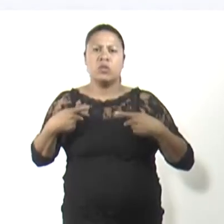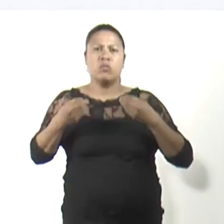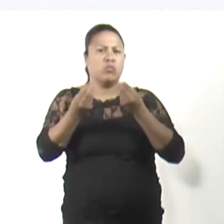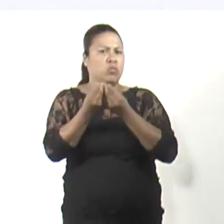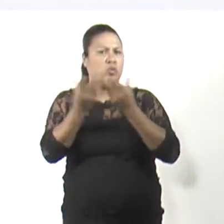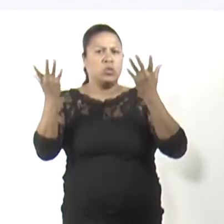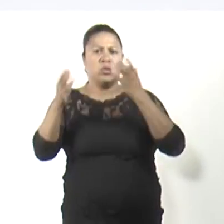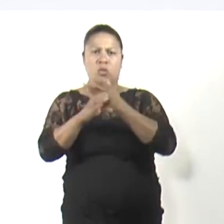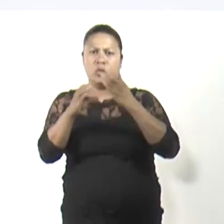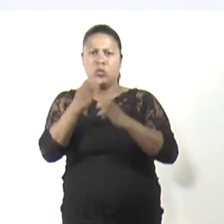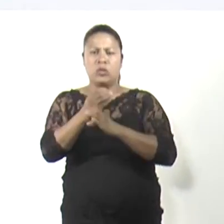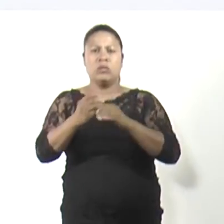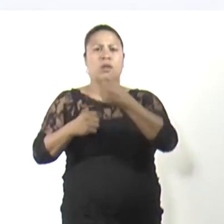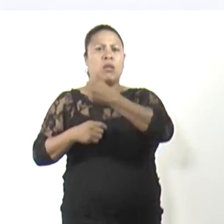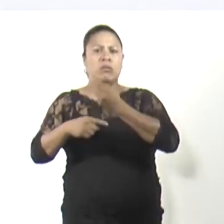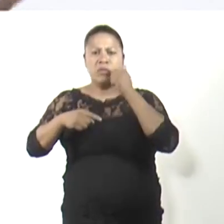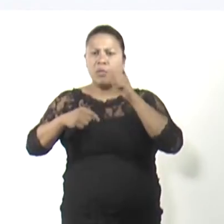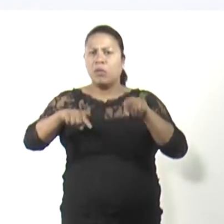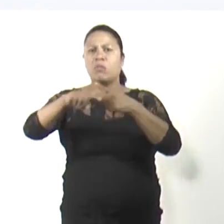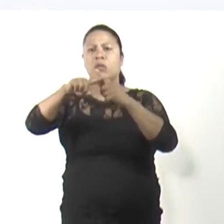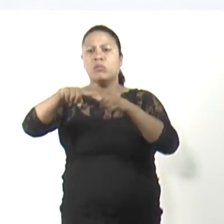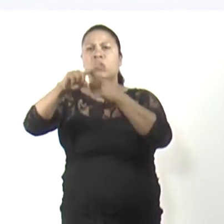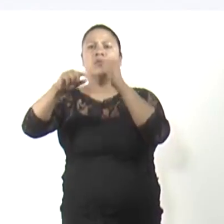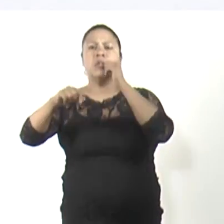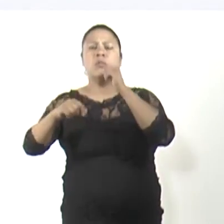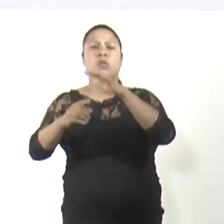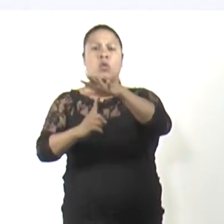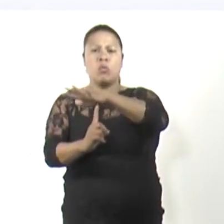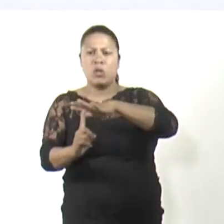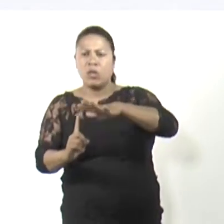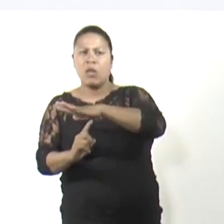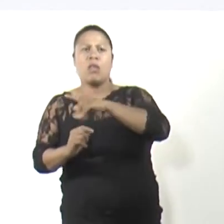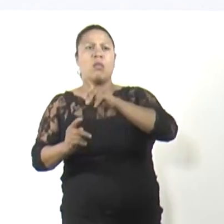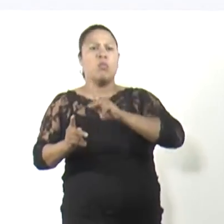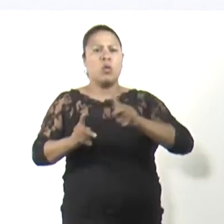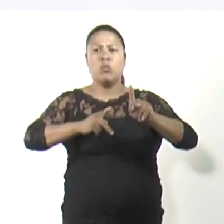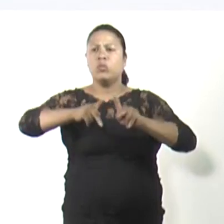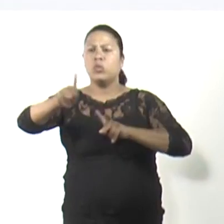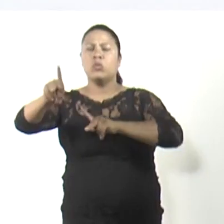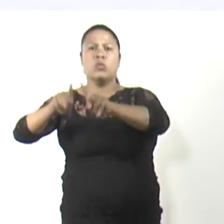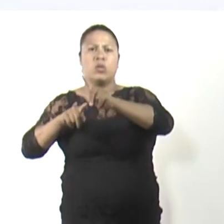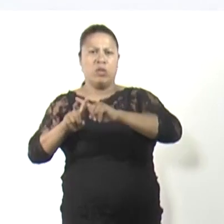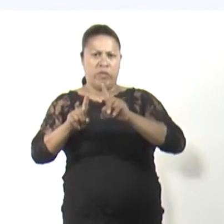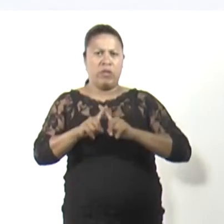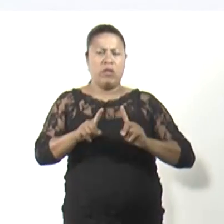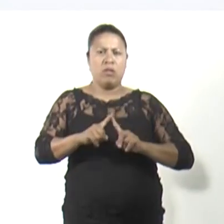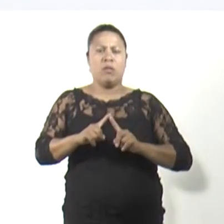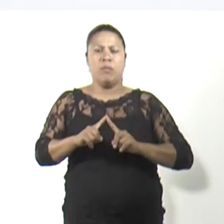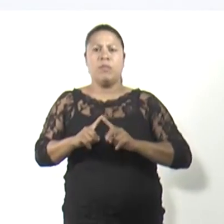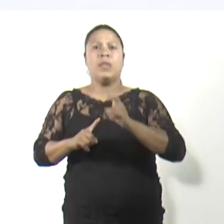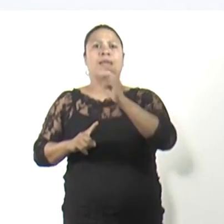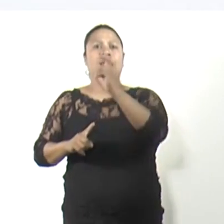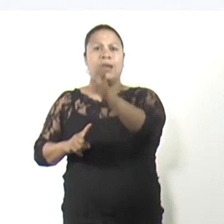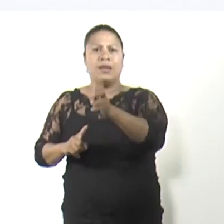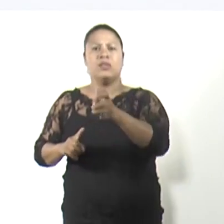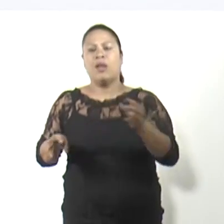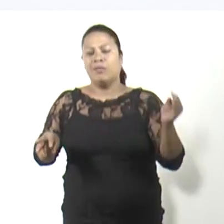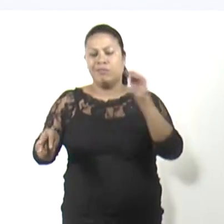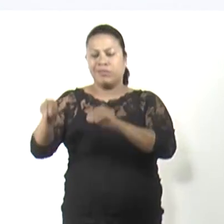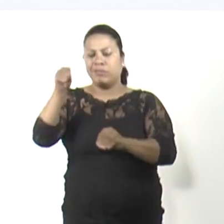van sumando en nuestras sociedades, en nuestra comunidad o en nuestra localidad, entonces es como van